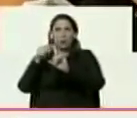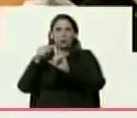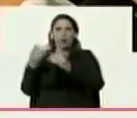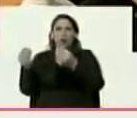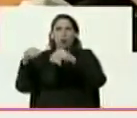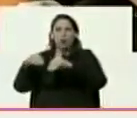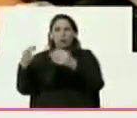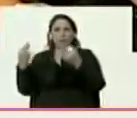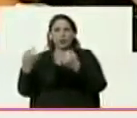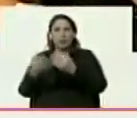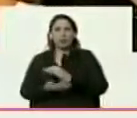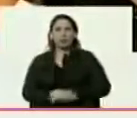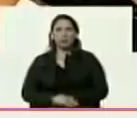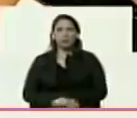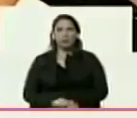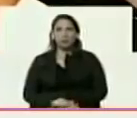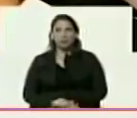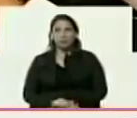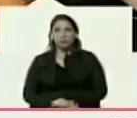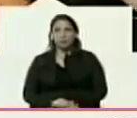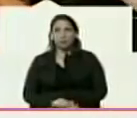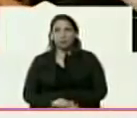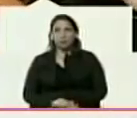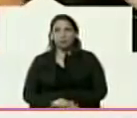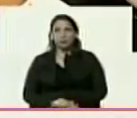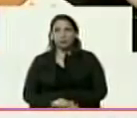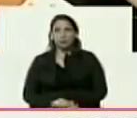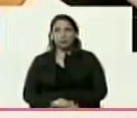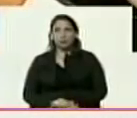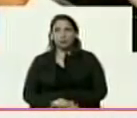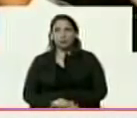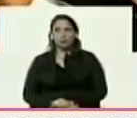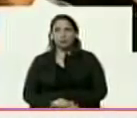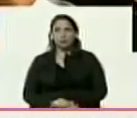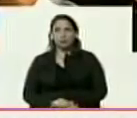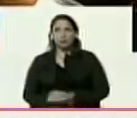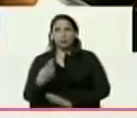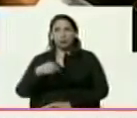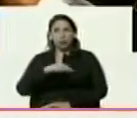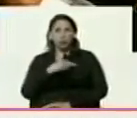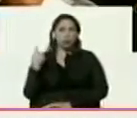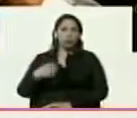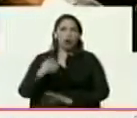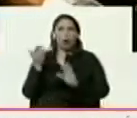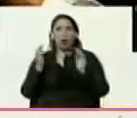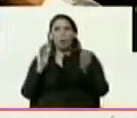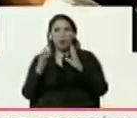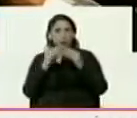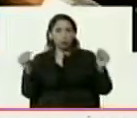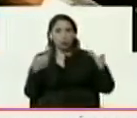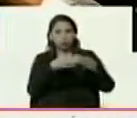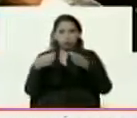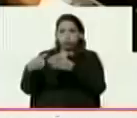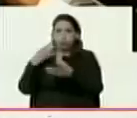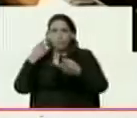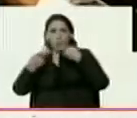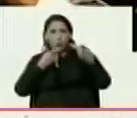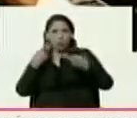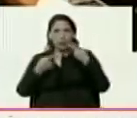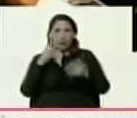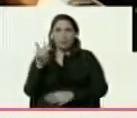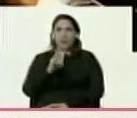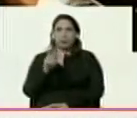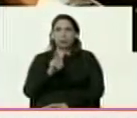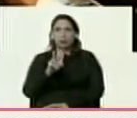¿Tiene conversaciones con el diputado Guaidó, sectores que él representa? Hemos tenido conversaciones con todos los sectores de la política venezolana.